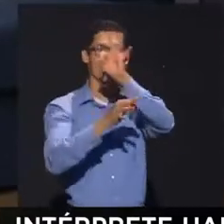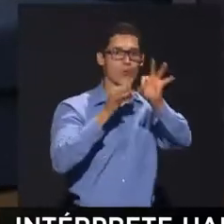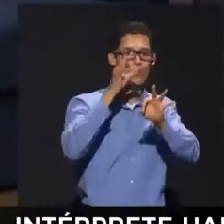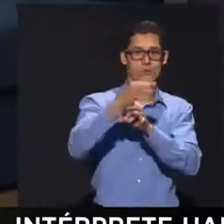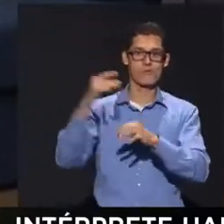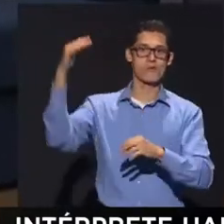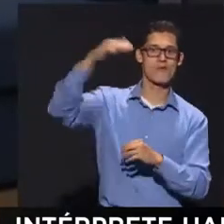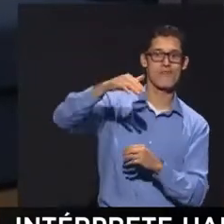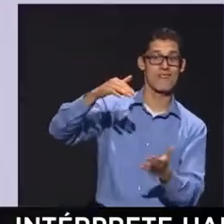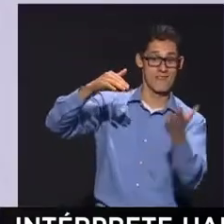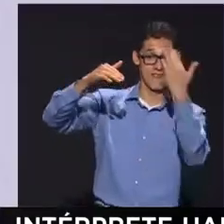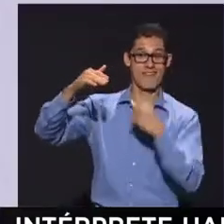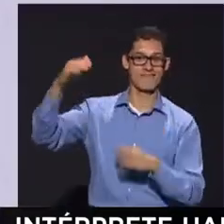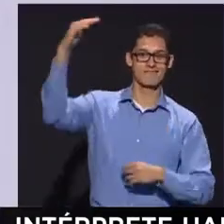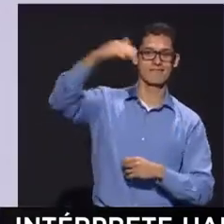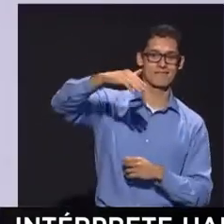mano así.